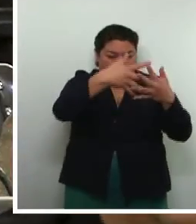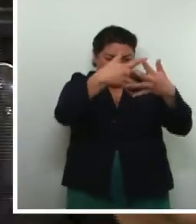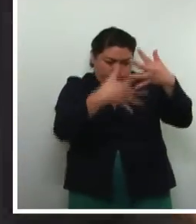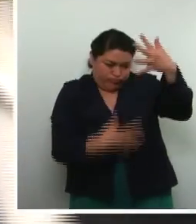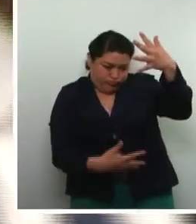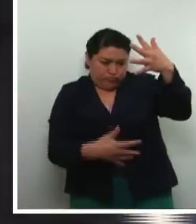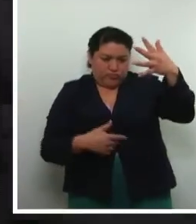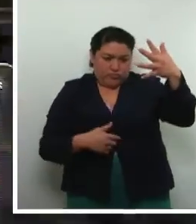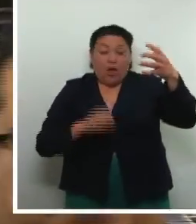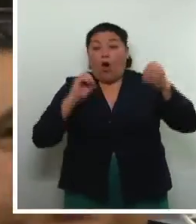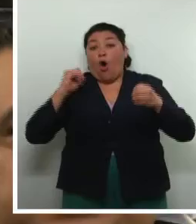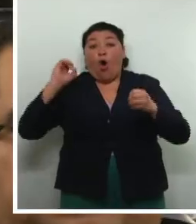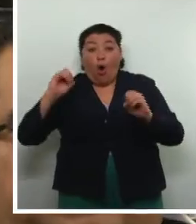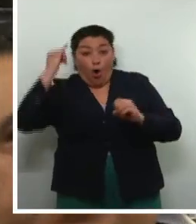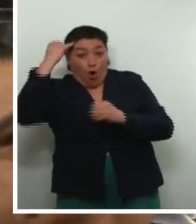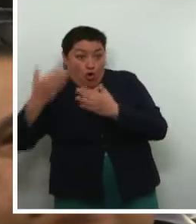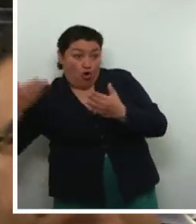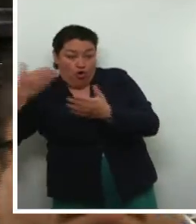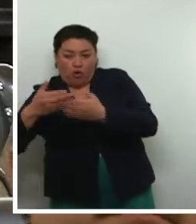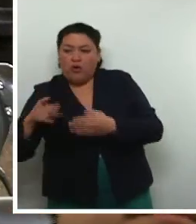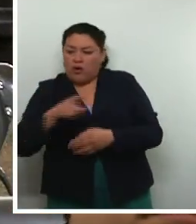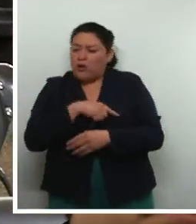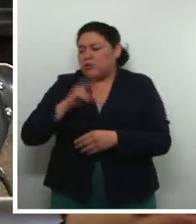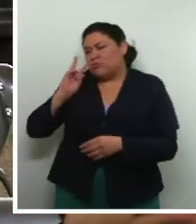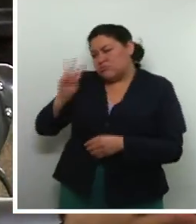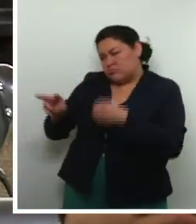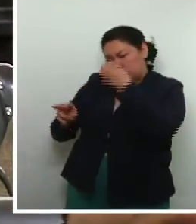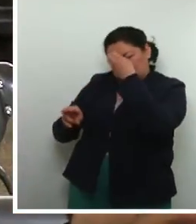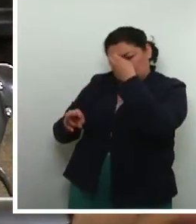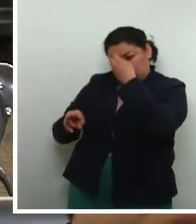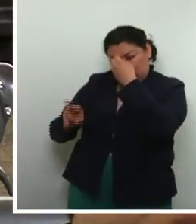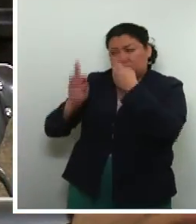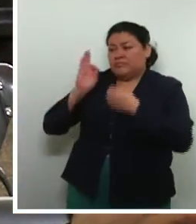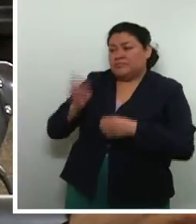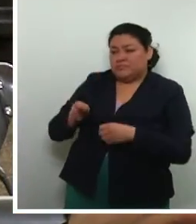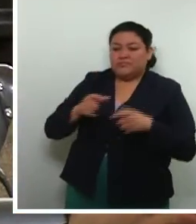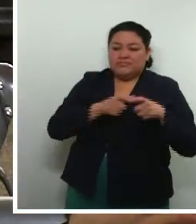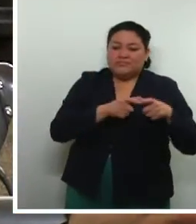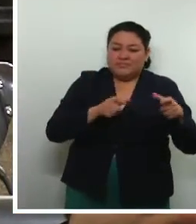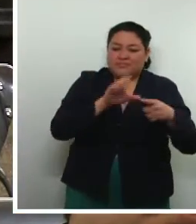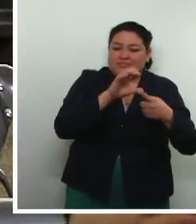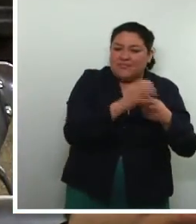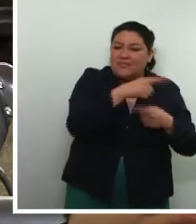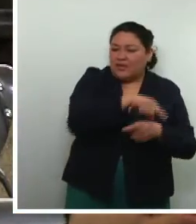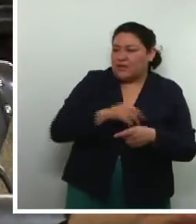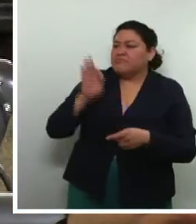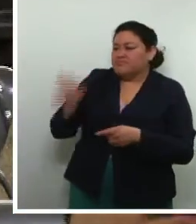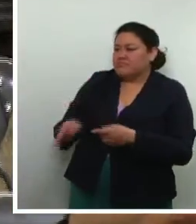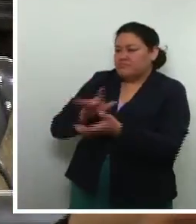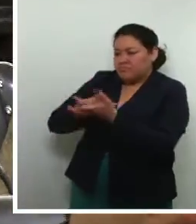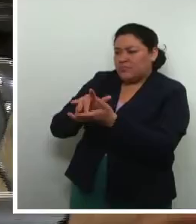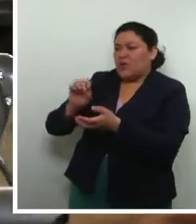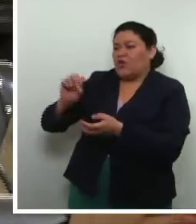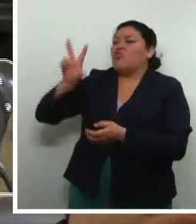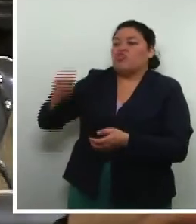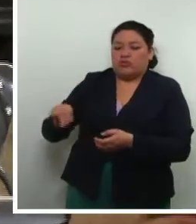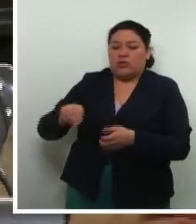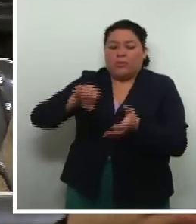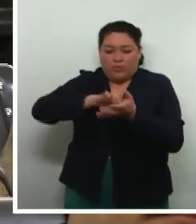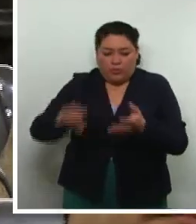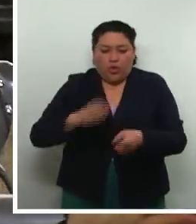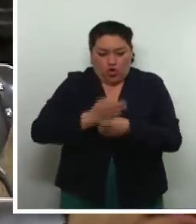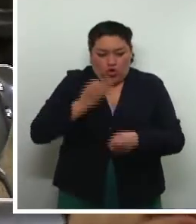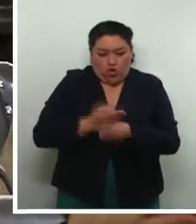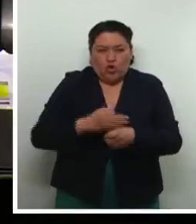o se rechazaron por mayorías simples de diputados presentes integrantes de la comisión. Puedo citar a guisa